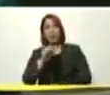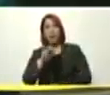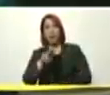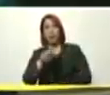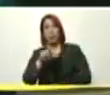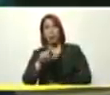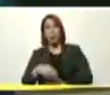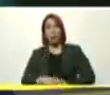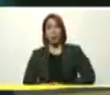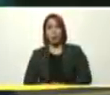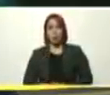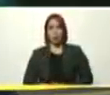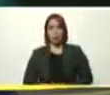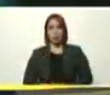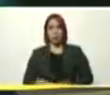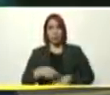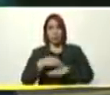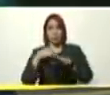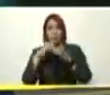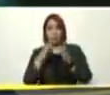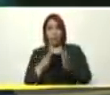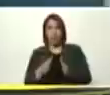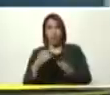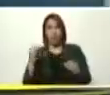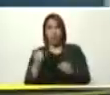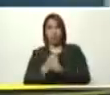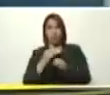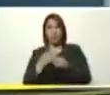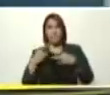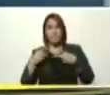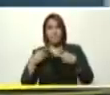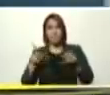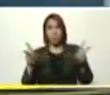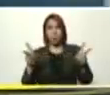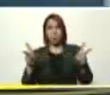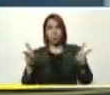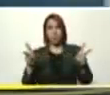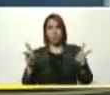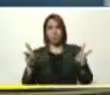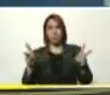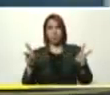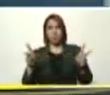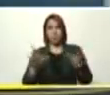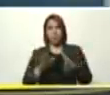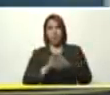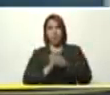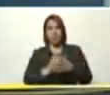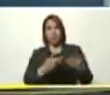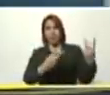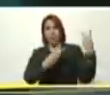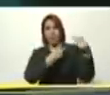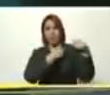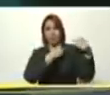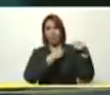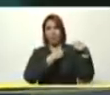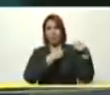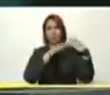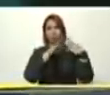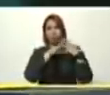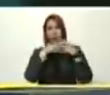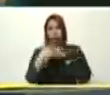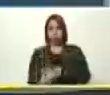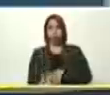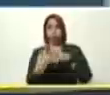Paredes, ministro de Obras Públicas y jefe de la gran misión Barrio Nuevo,